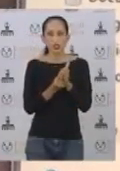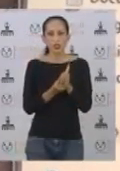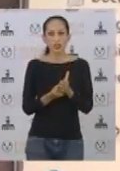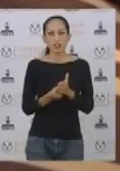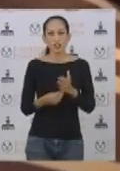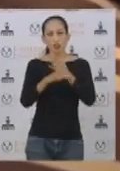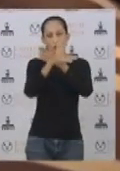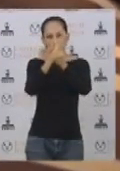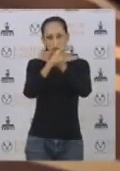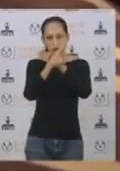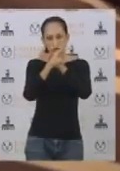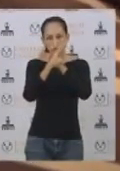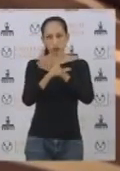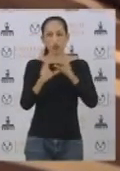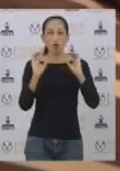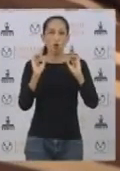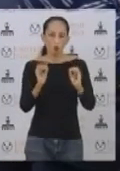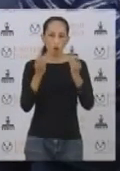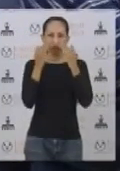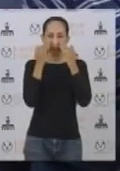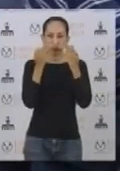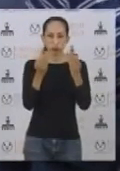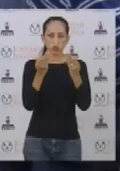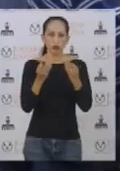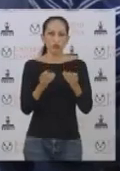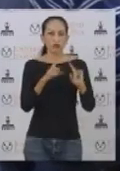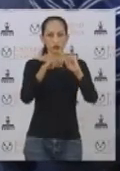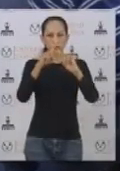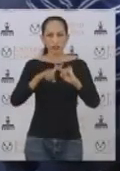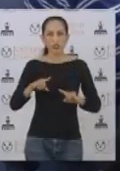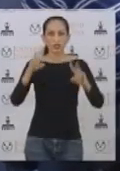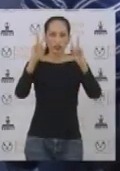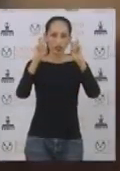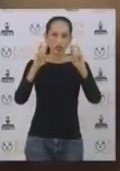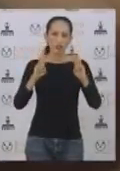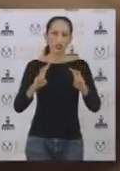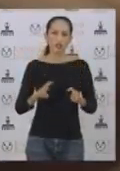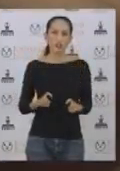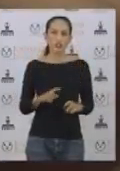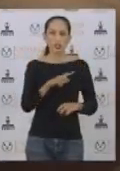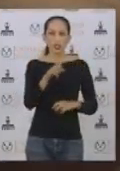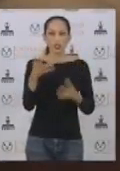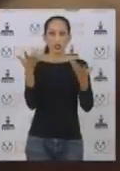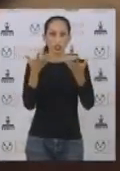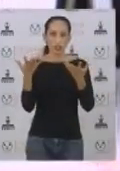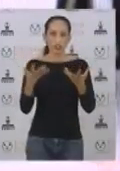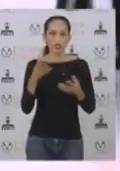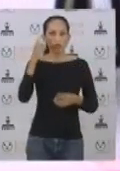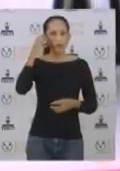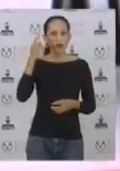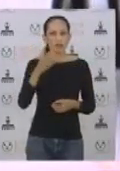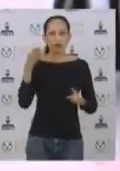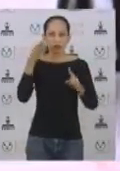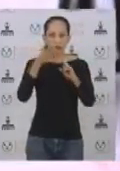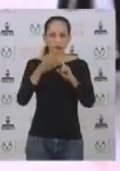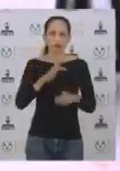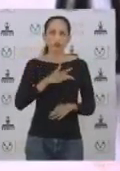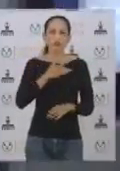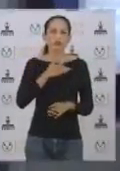modalidad presencial como a través de videoconferencias o en línea, con diferentes temáticas. Estas actividades tienen como